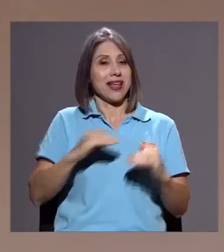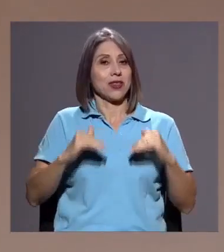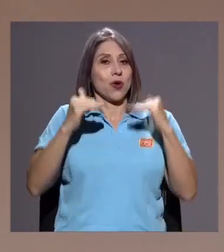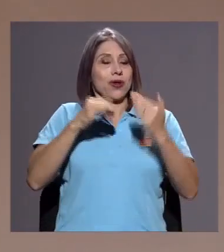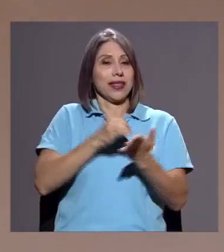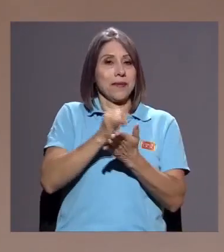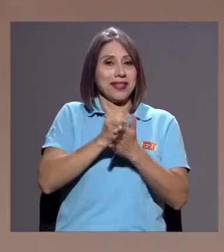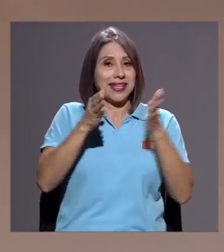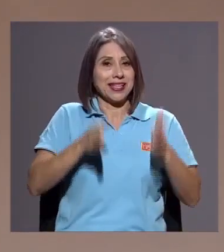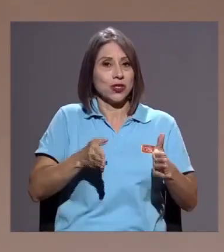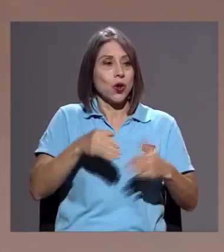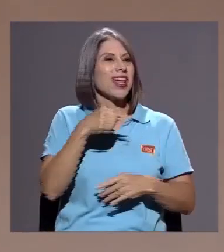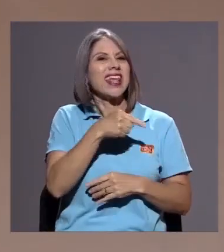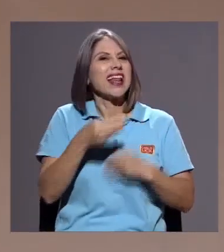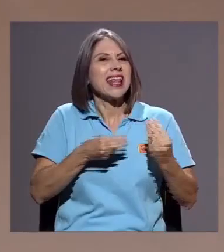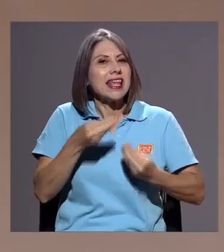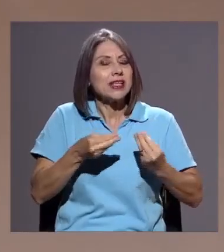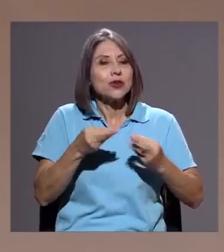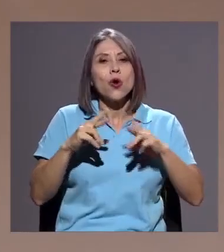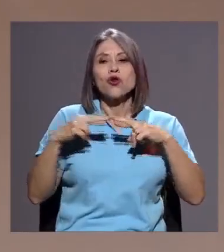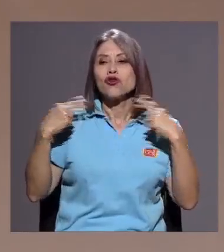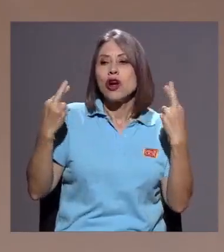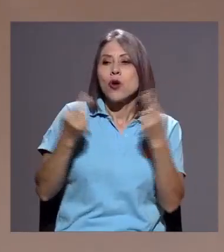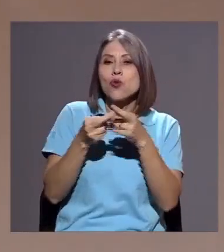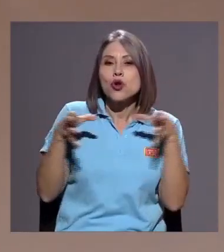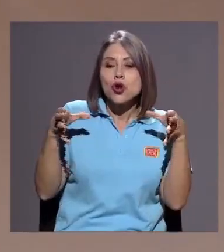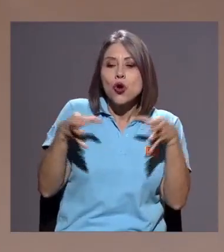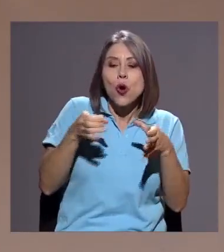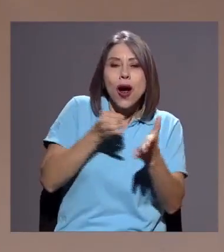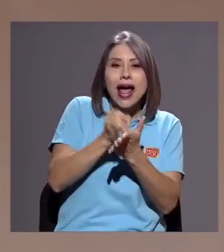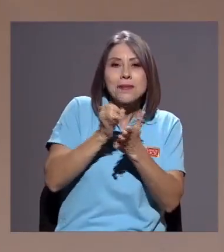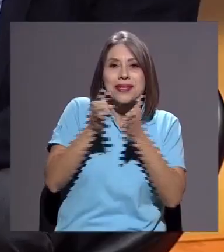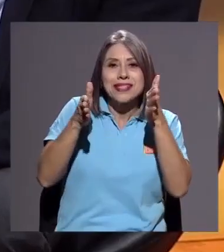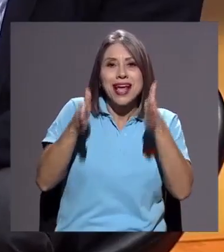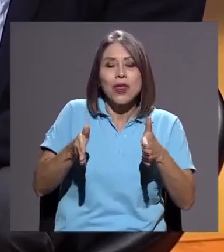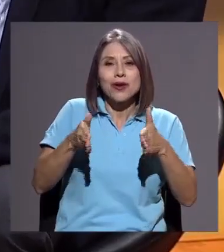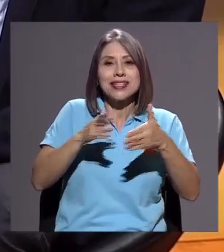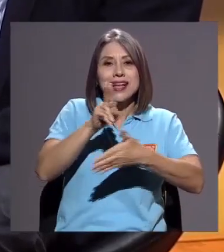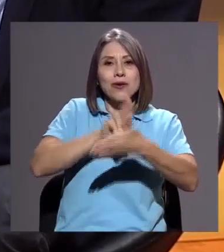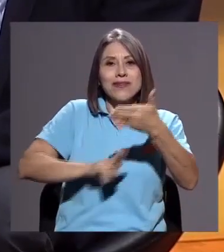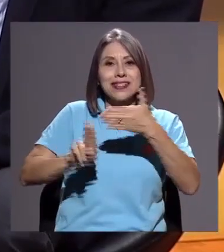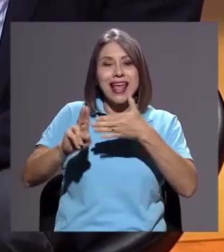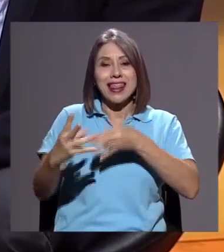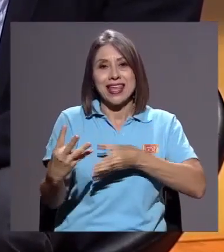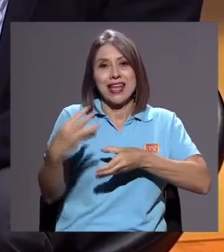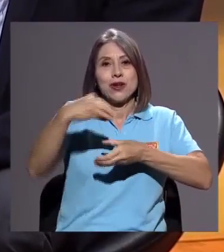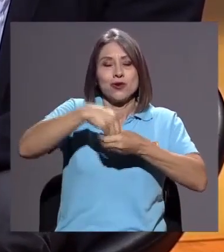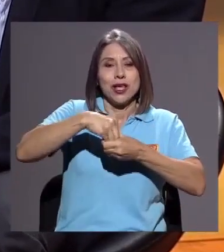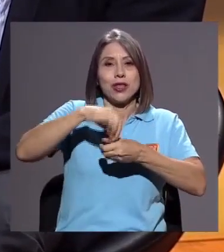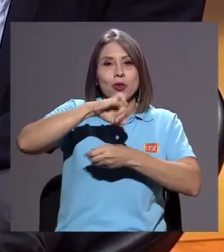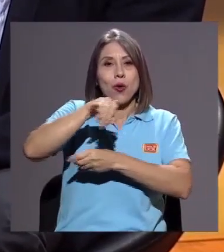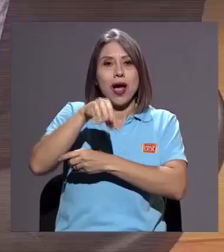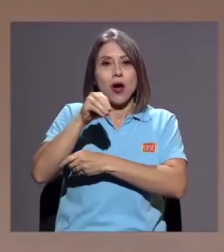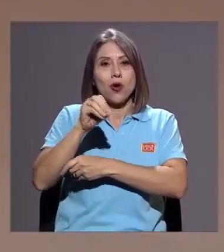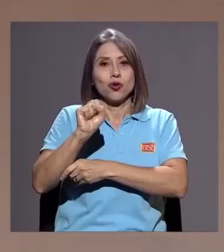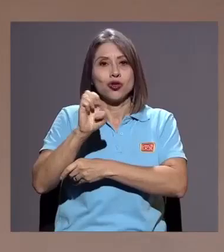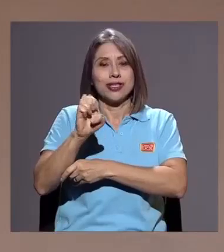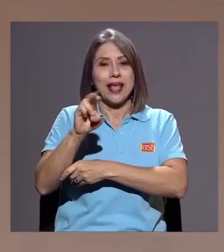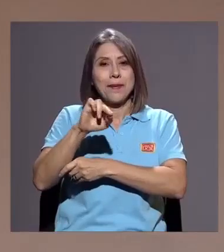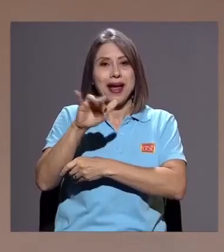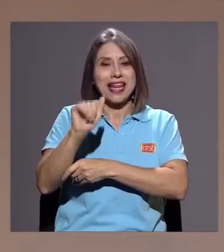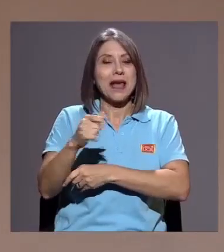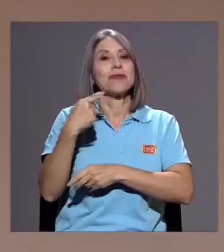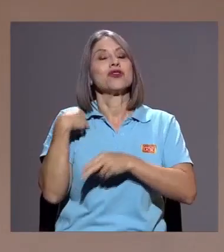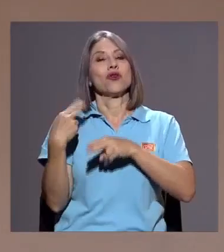los investigadores de la universidad, incluyendo a don José María, en lo que yo dije la cumbre de yo le llamo la